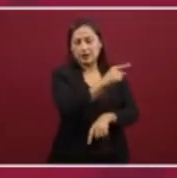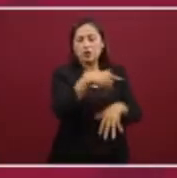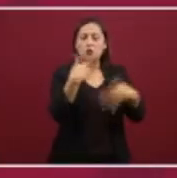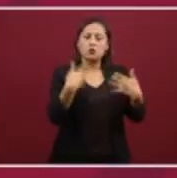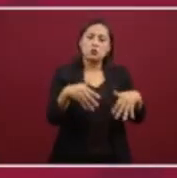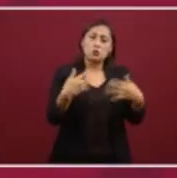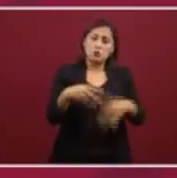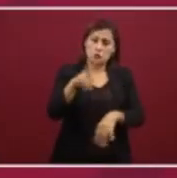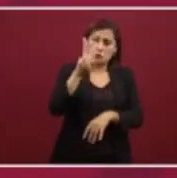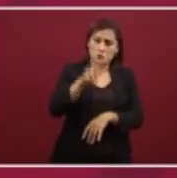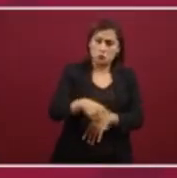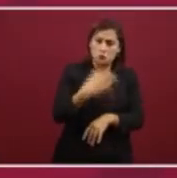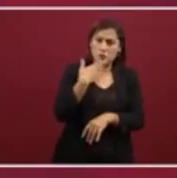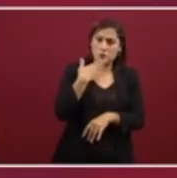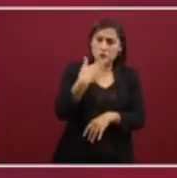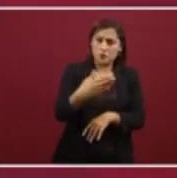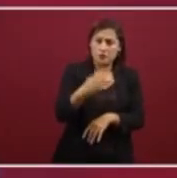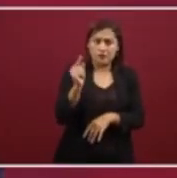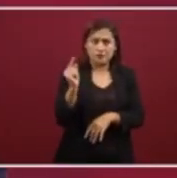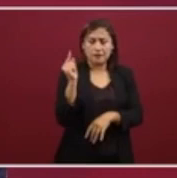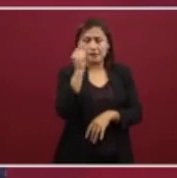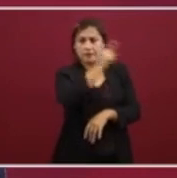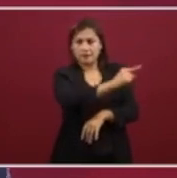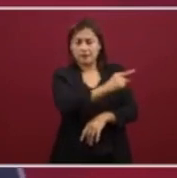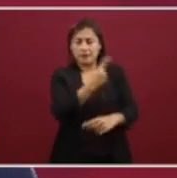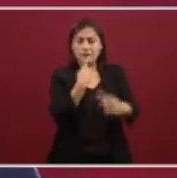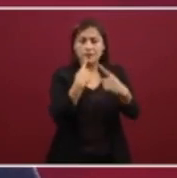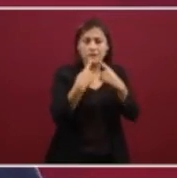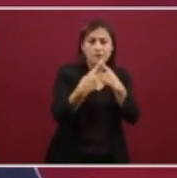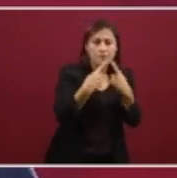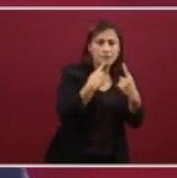estas pláticas, quienes nos representan,